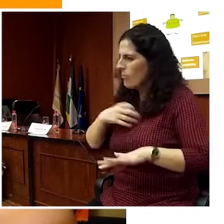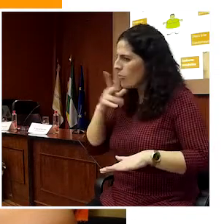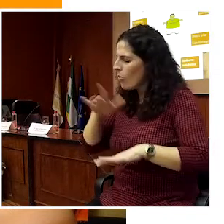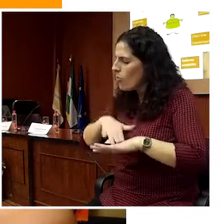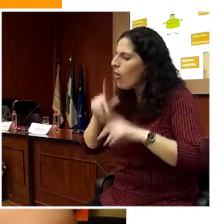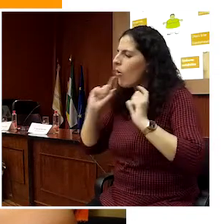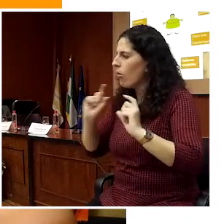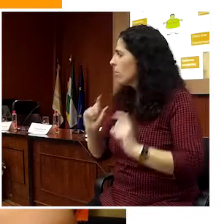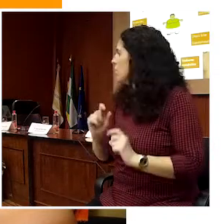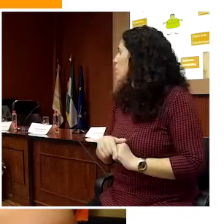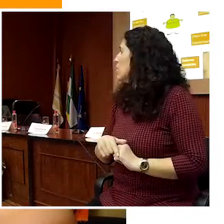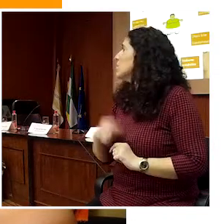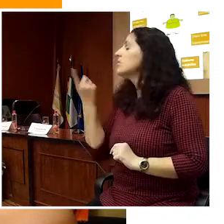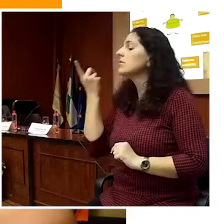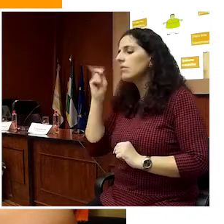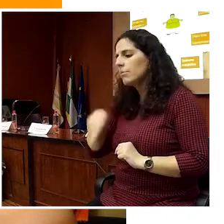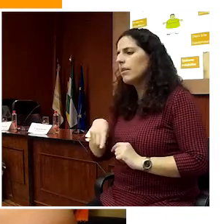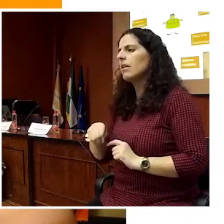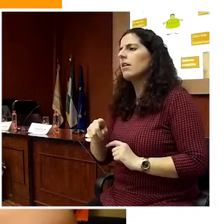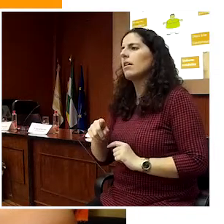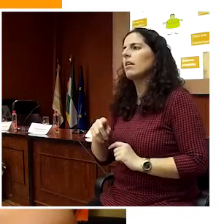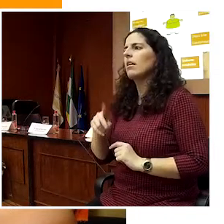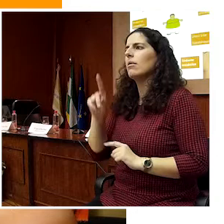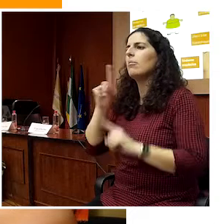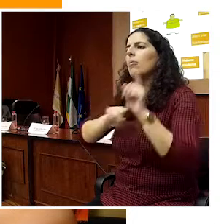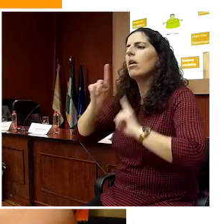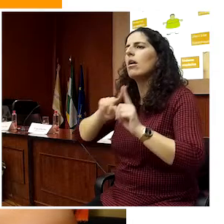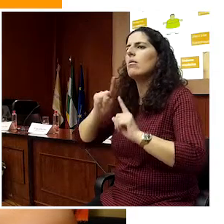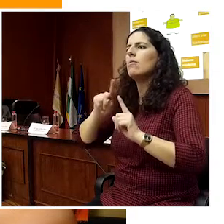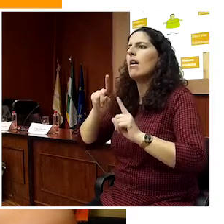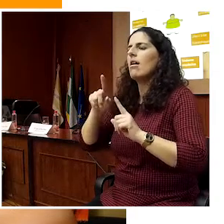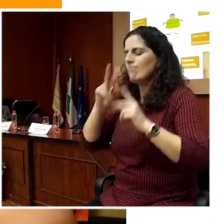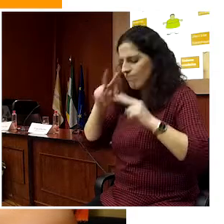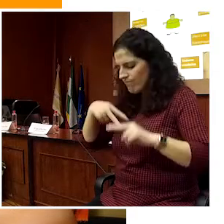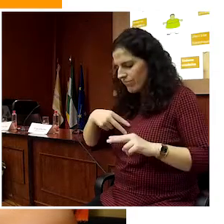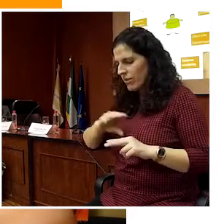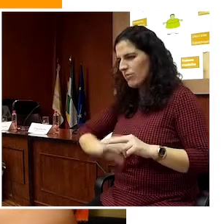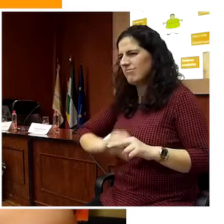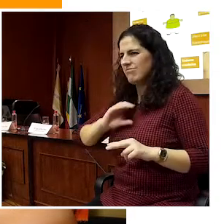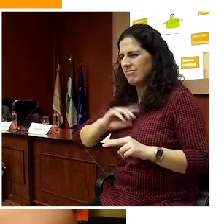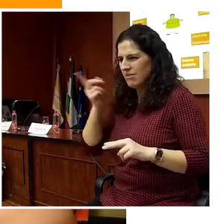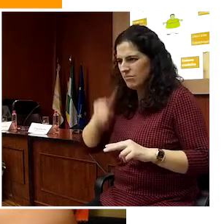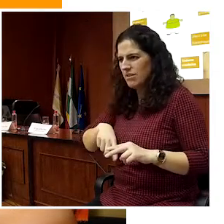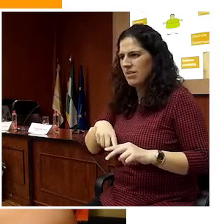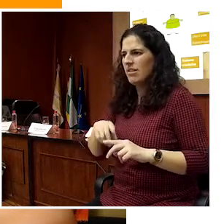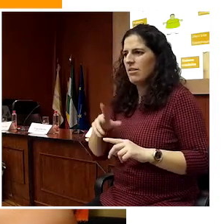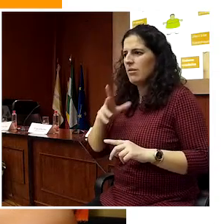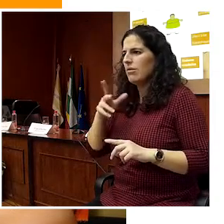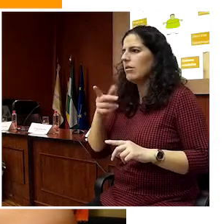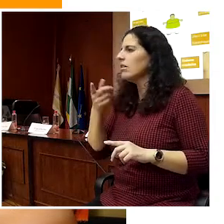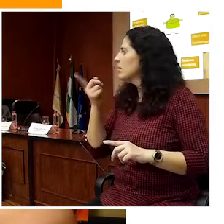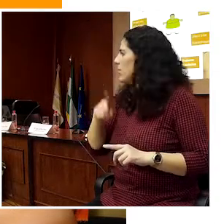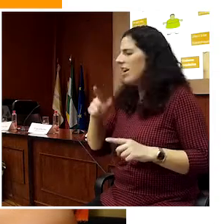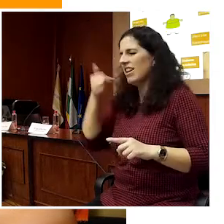debieran. A veces tienen problemas de percepción física porque tienen un aumento de grasa en las mamas,